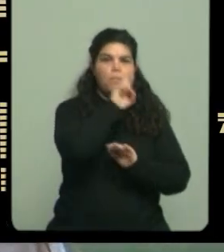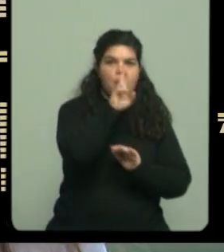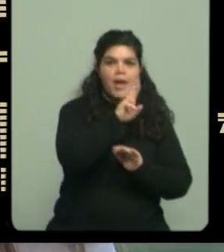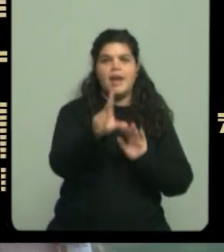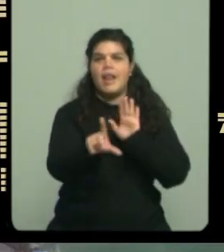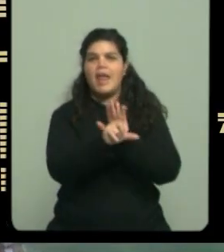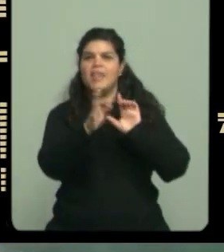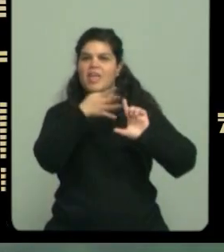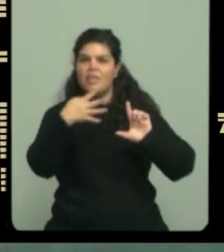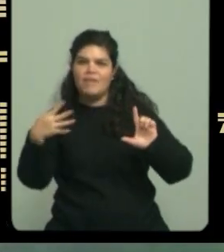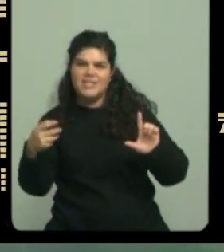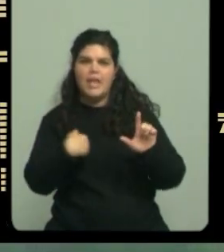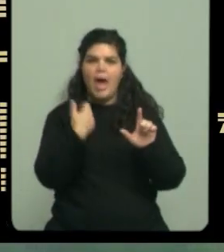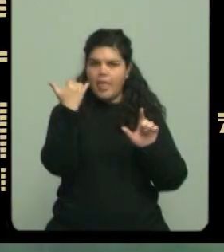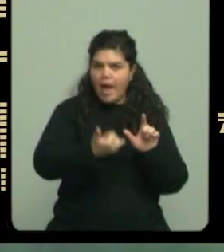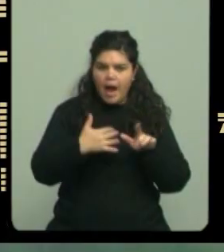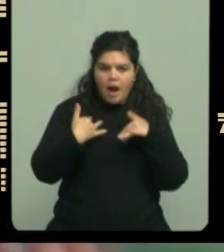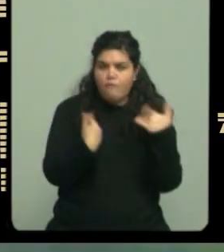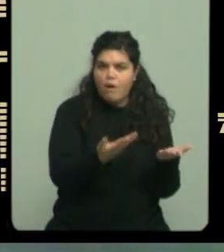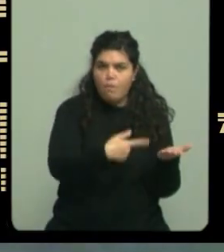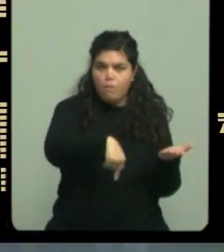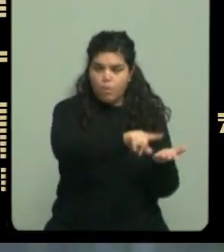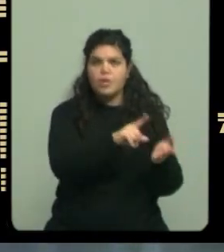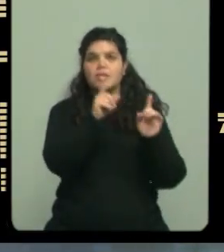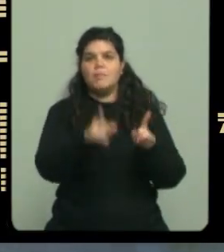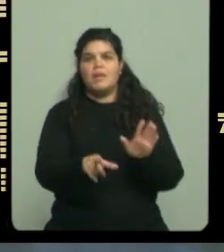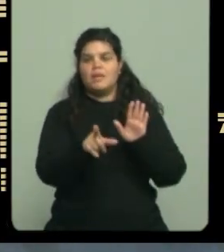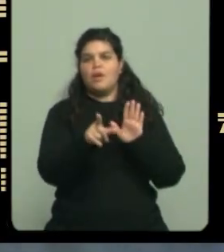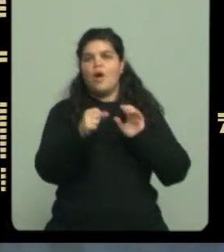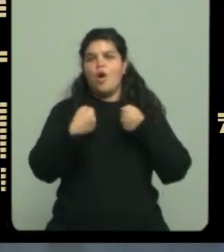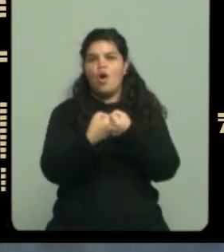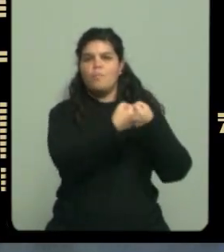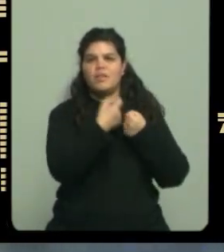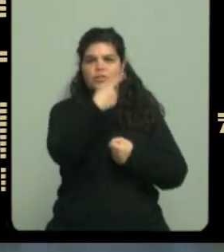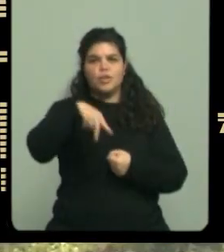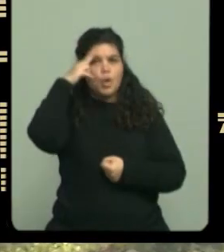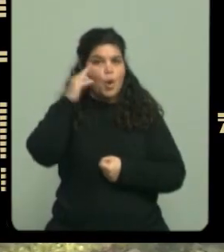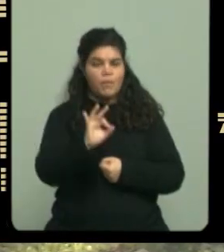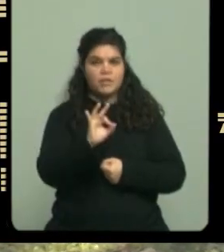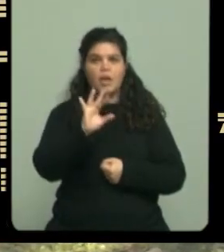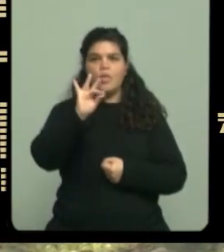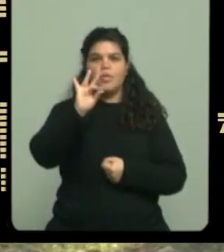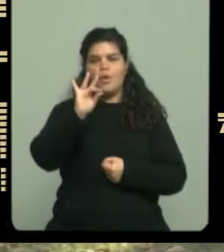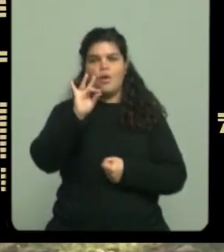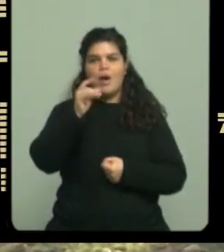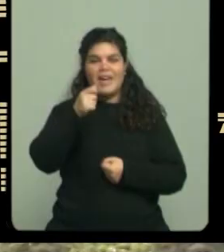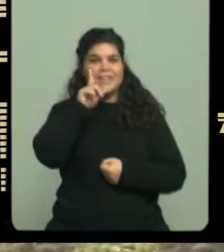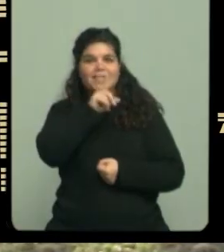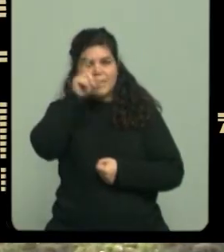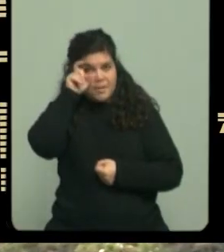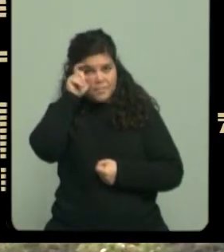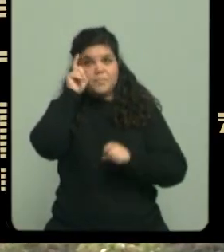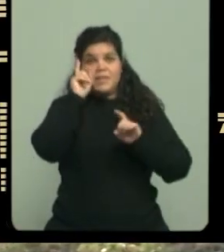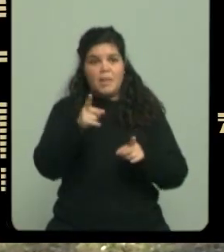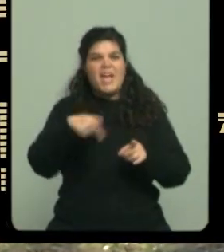las diversidades. Por suerte también tenemos ratificado el convenio 190 de la OIT, donde habla de la